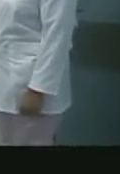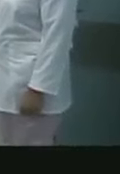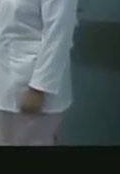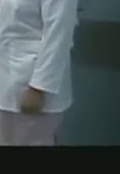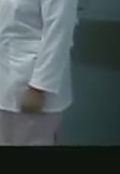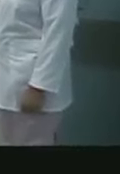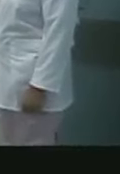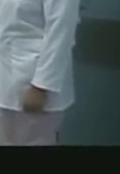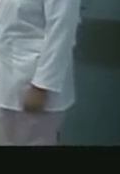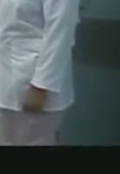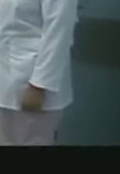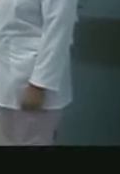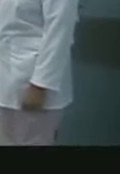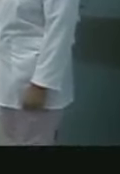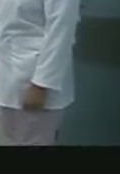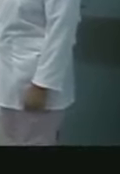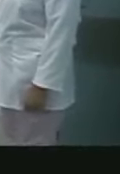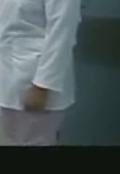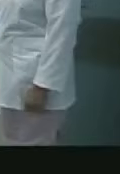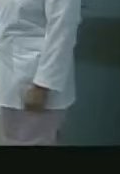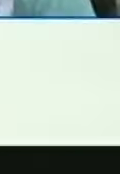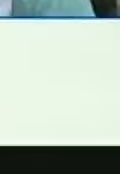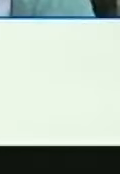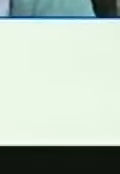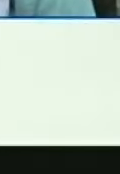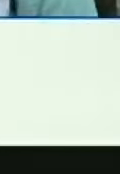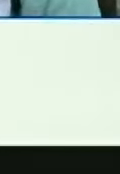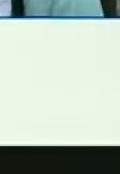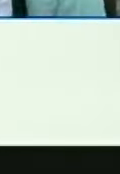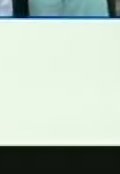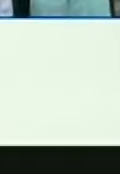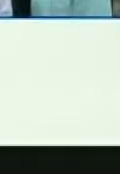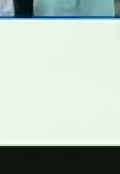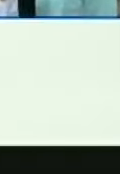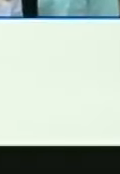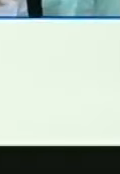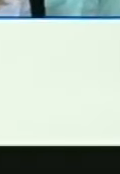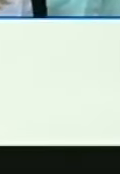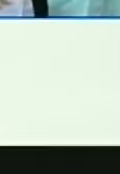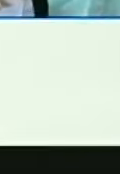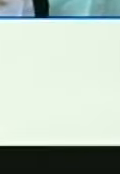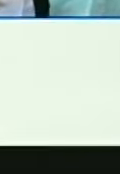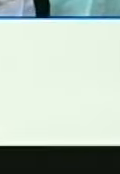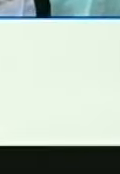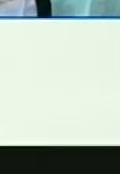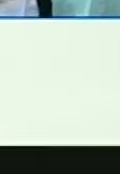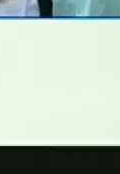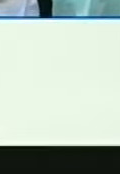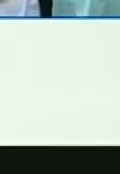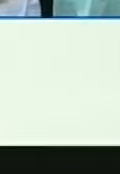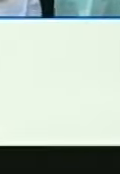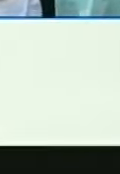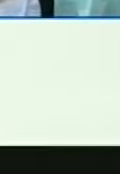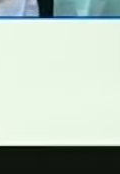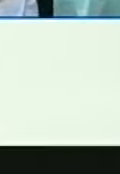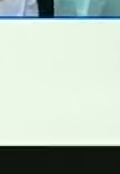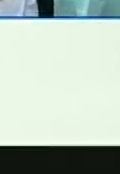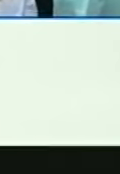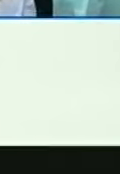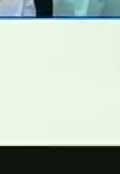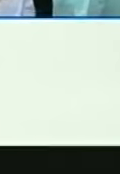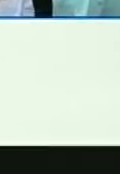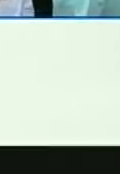pueblo deot se enteró que estábamos ahí desde que nos vio llegar y y bajaron y bajaron y llegaron